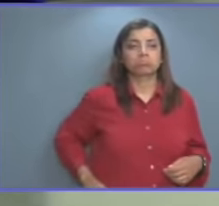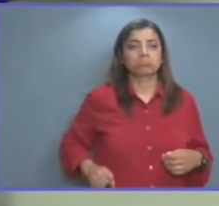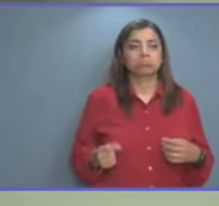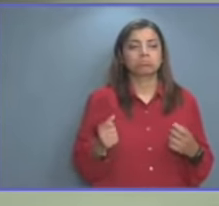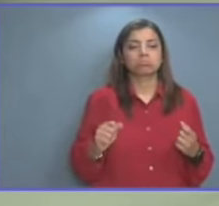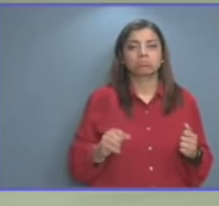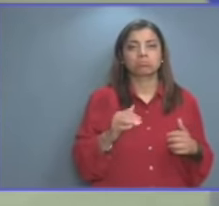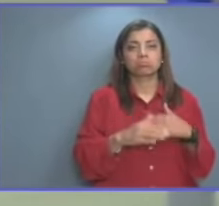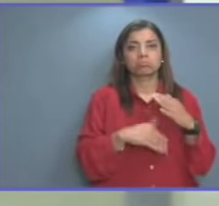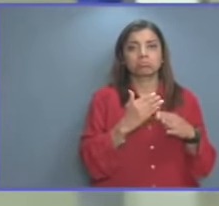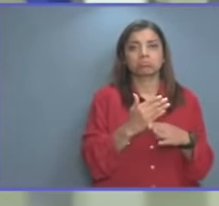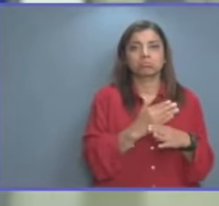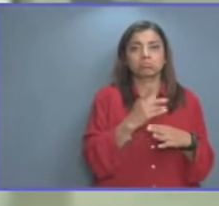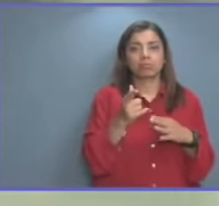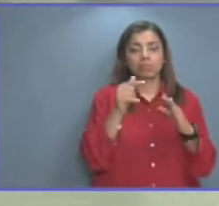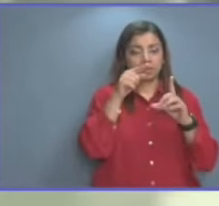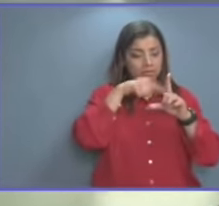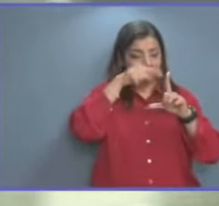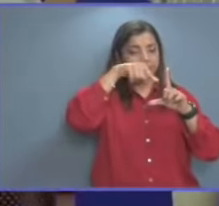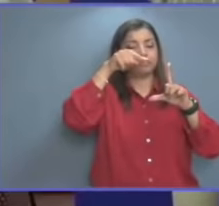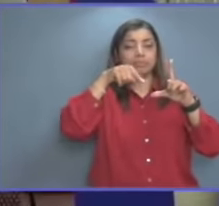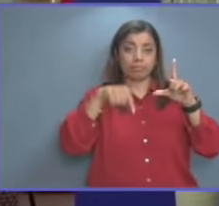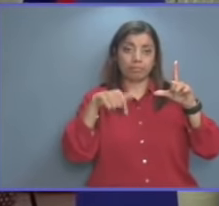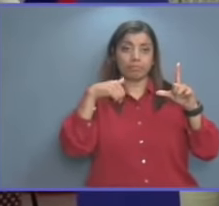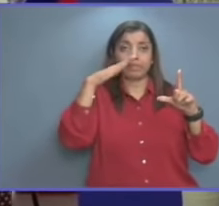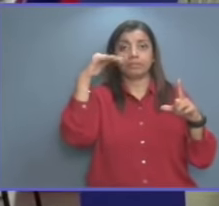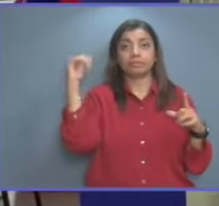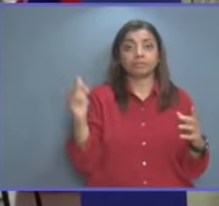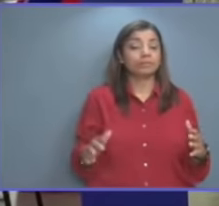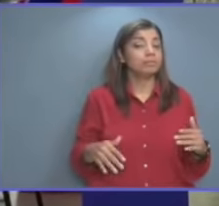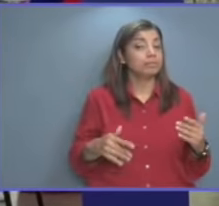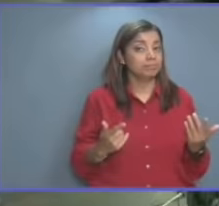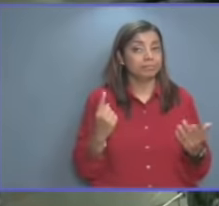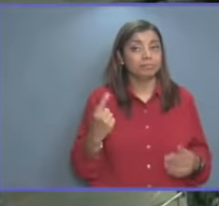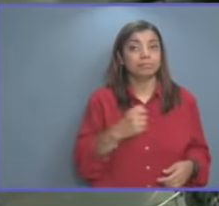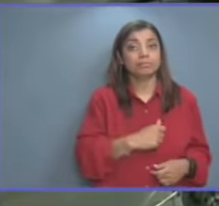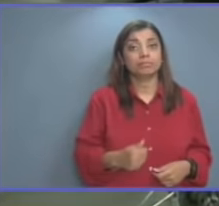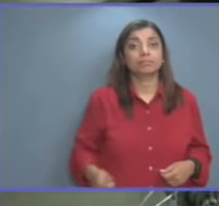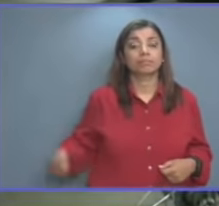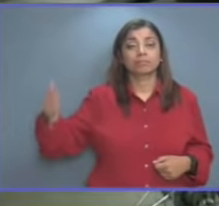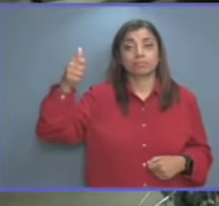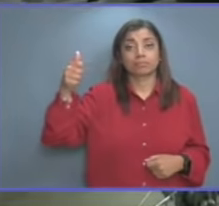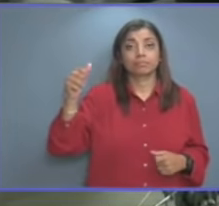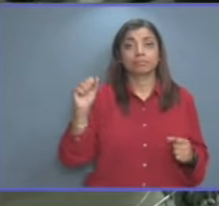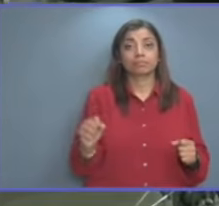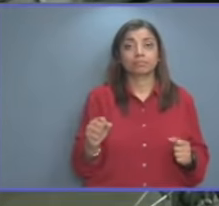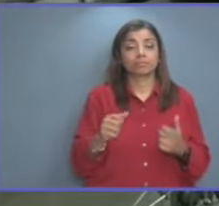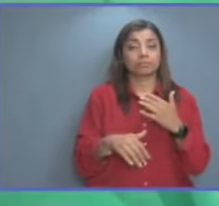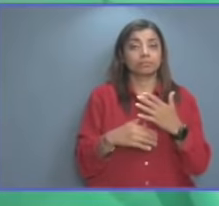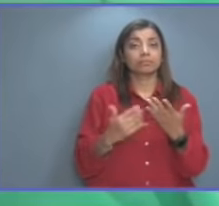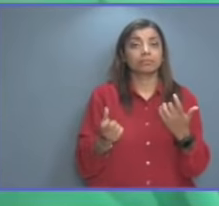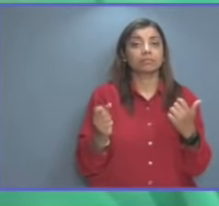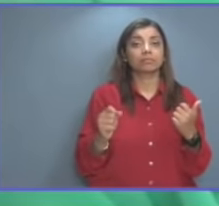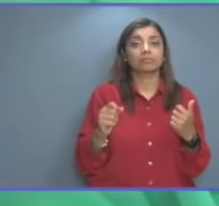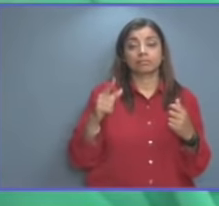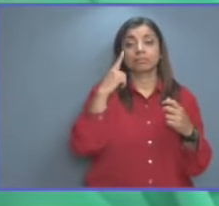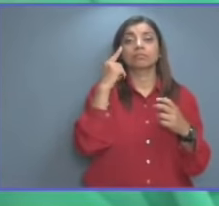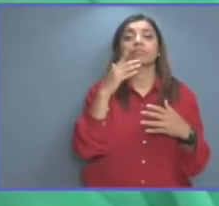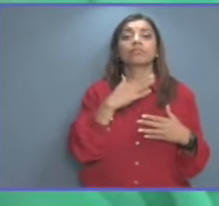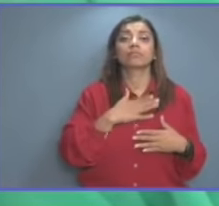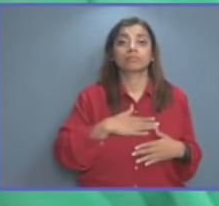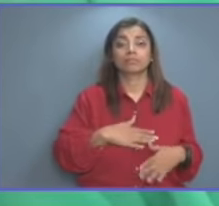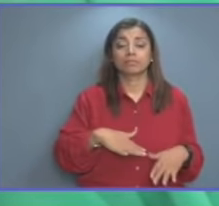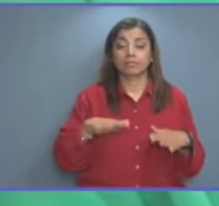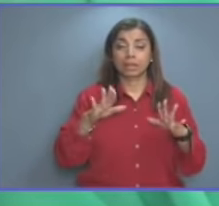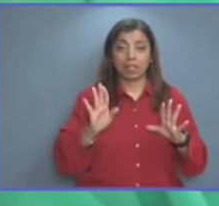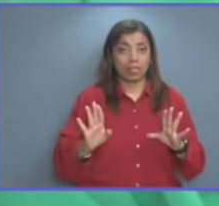más bajas de la región por supuesto las autoridades del ministerio de salud invitan a no bajar la guardia frente al